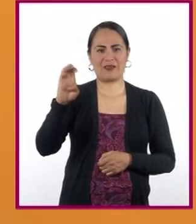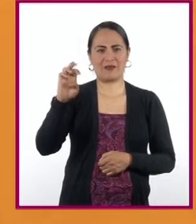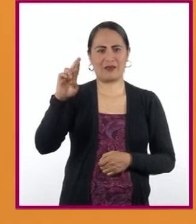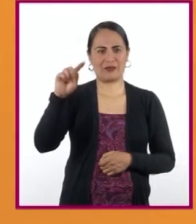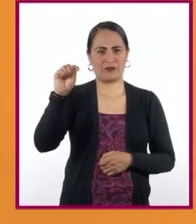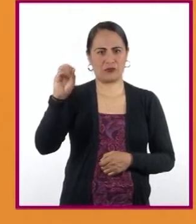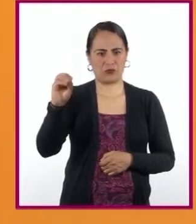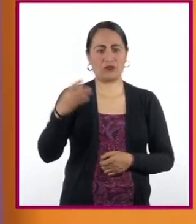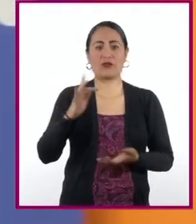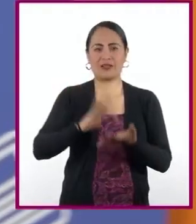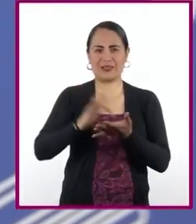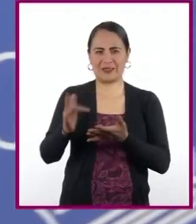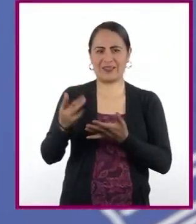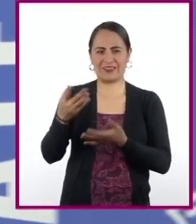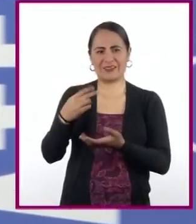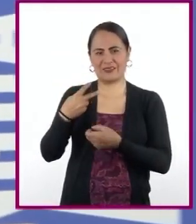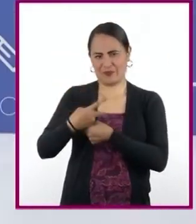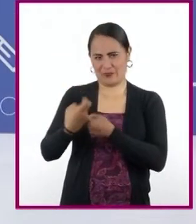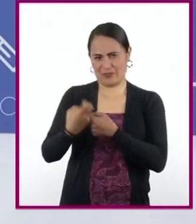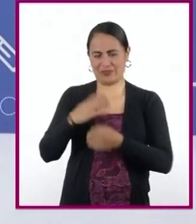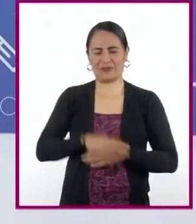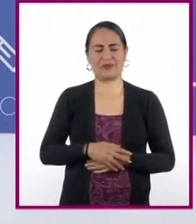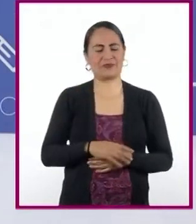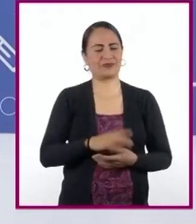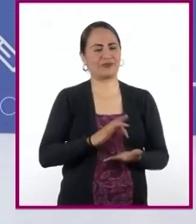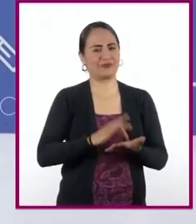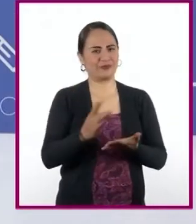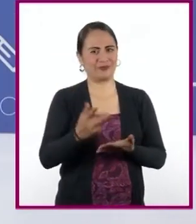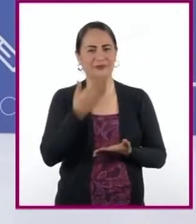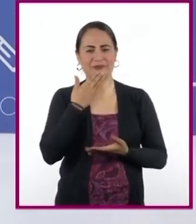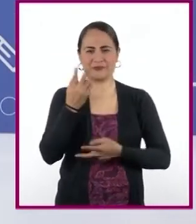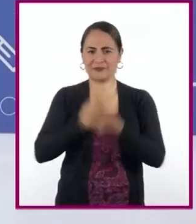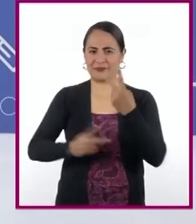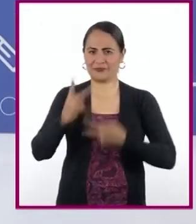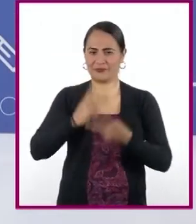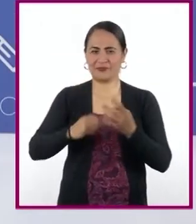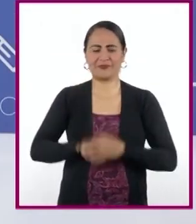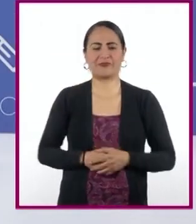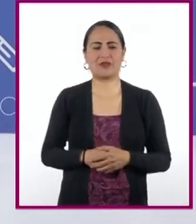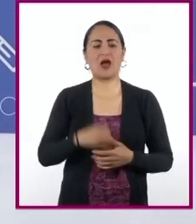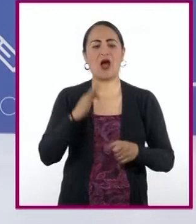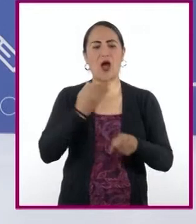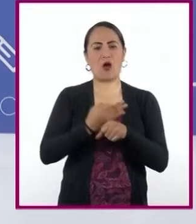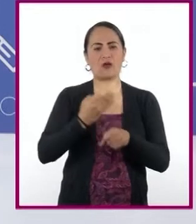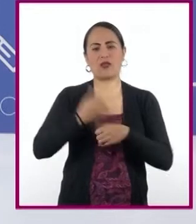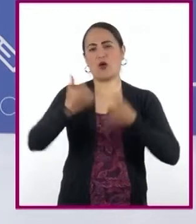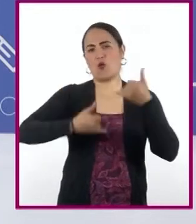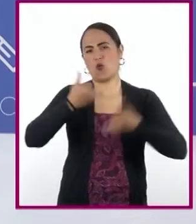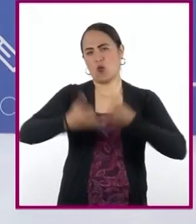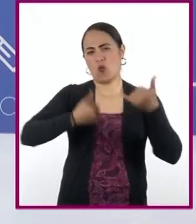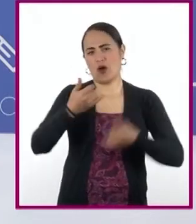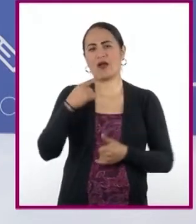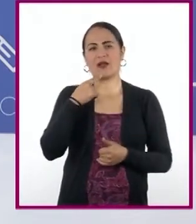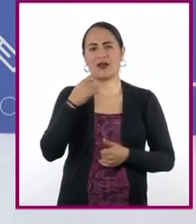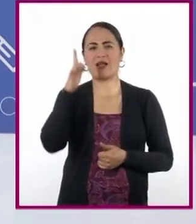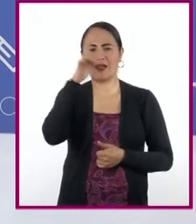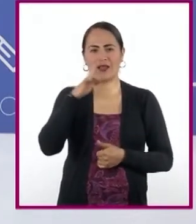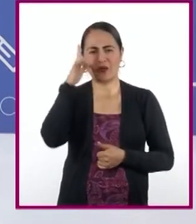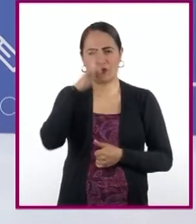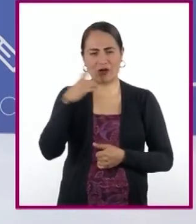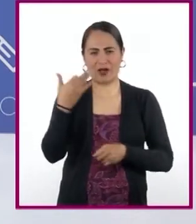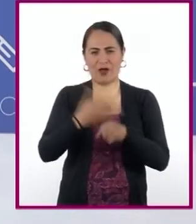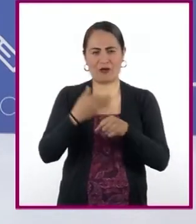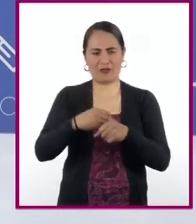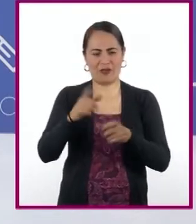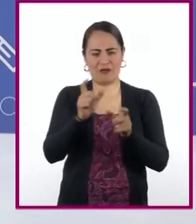Muchas gracias por la invitación, maestra Denise. Bienvenido, maestro Alberto. Gracias. Vamos a jugar con el lenguaje. Aquí tenemos varias tarjetas